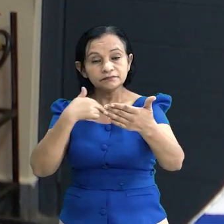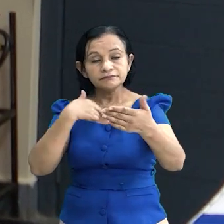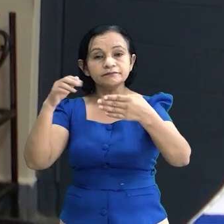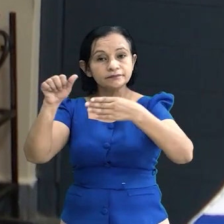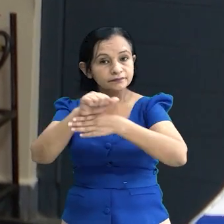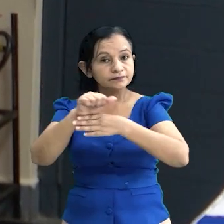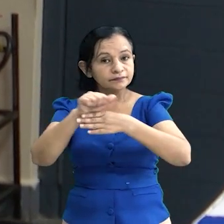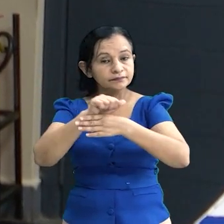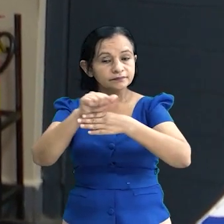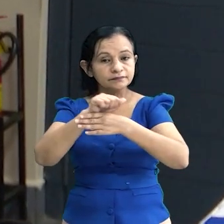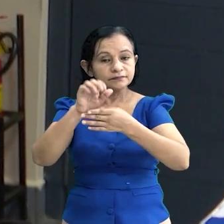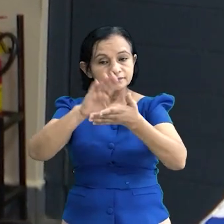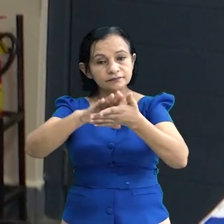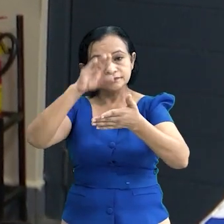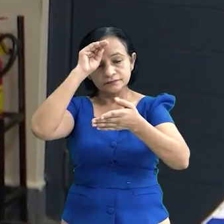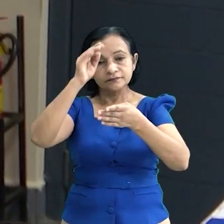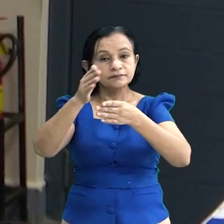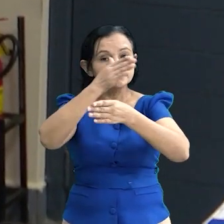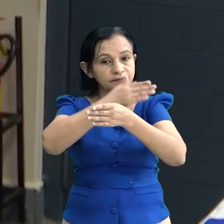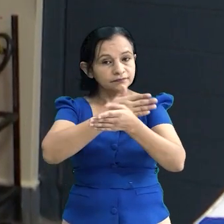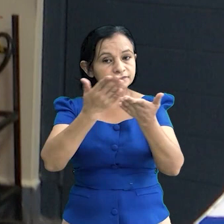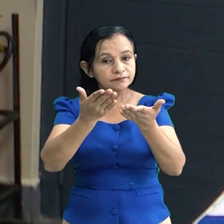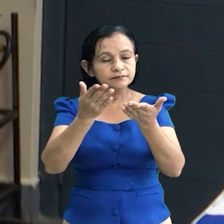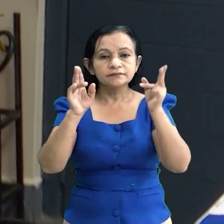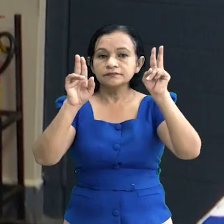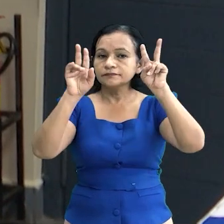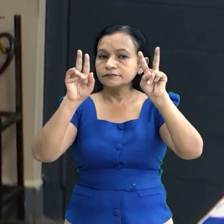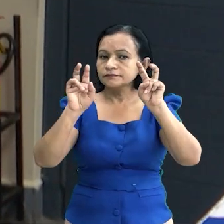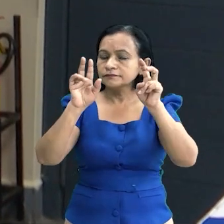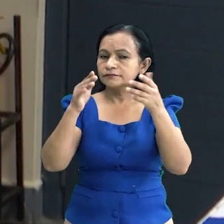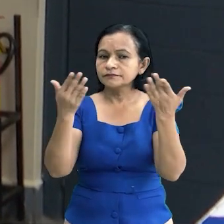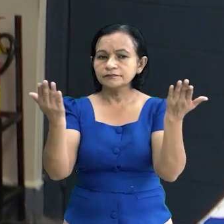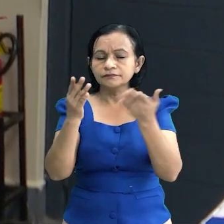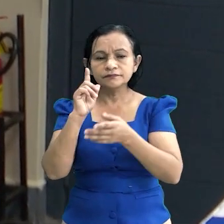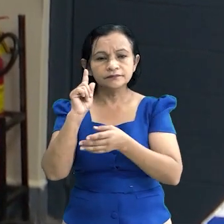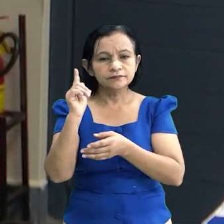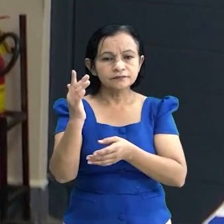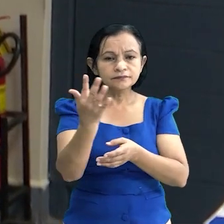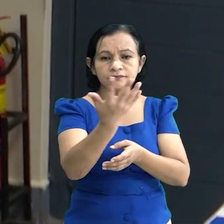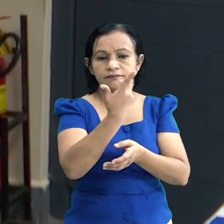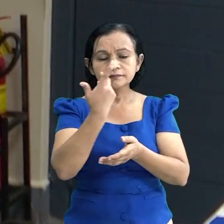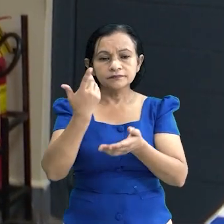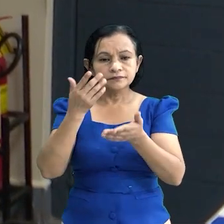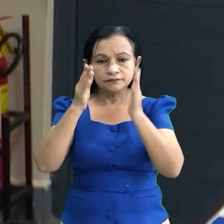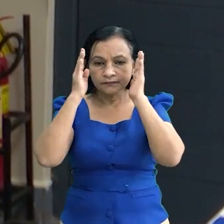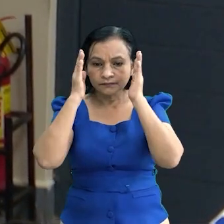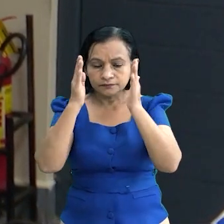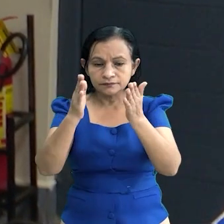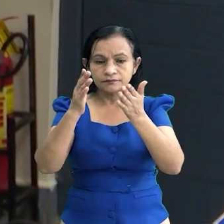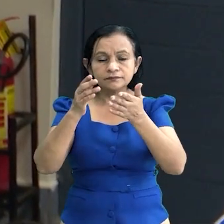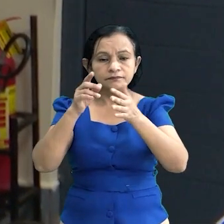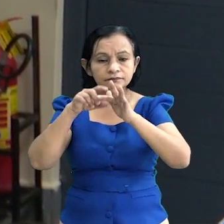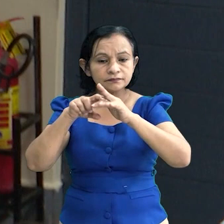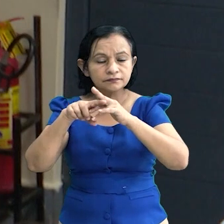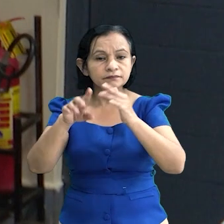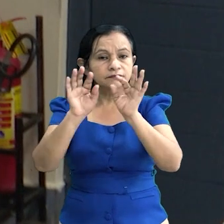en práctica las lecciones aprendidas acerca de todo lo que se le brindó la atención psicosocial